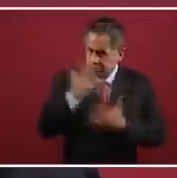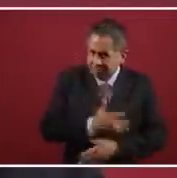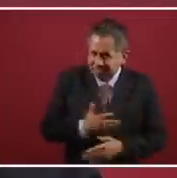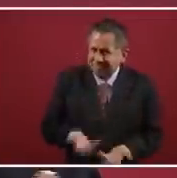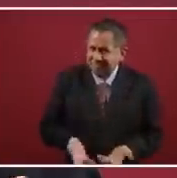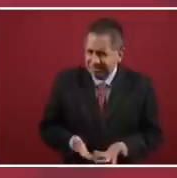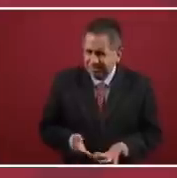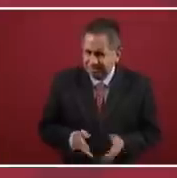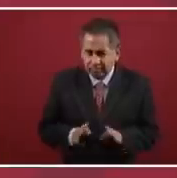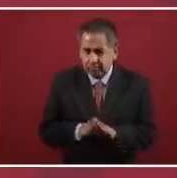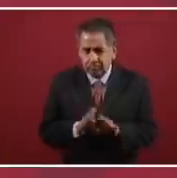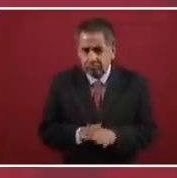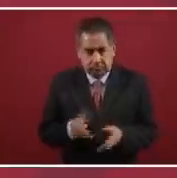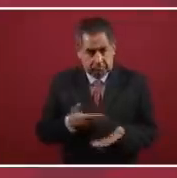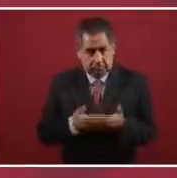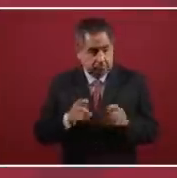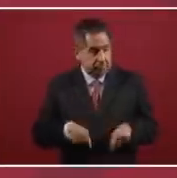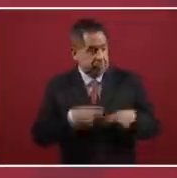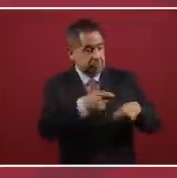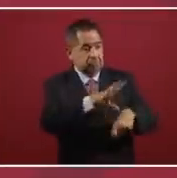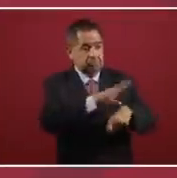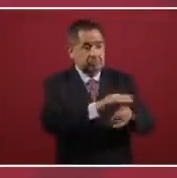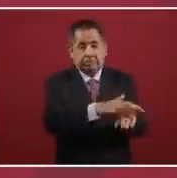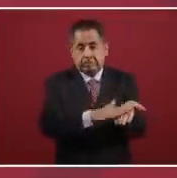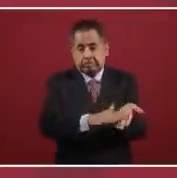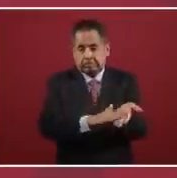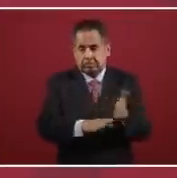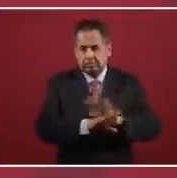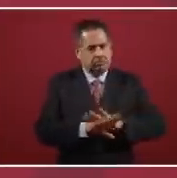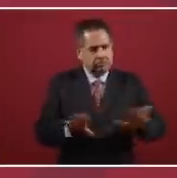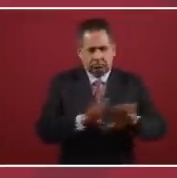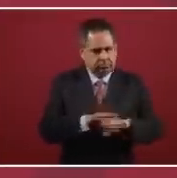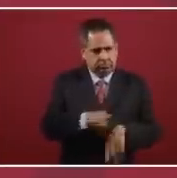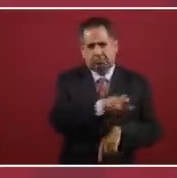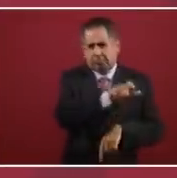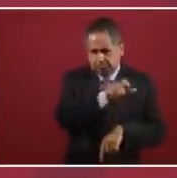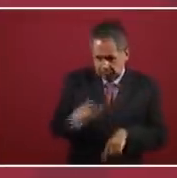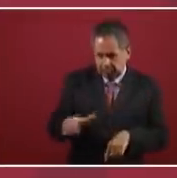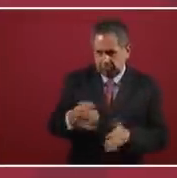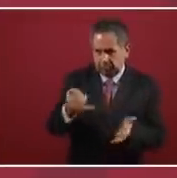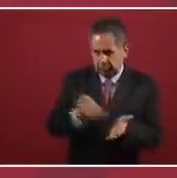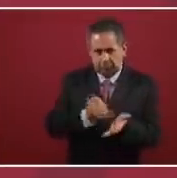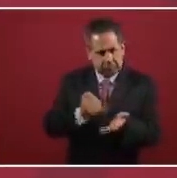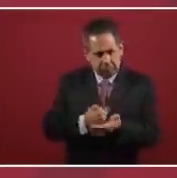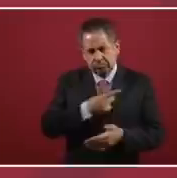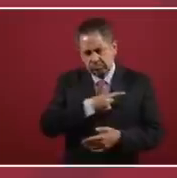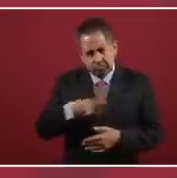Entonces, como ahora ya no hay condonación de impuestos, de derechos,